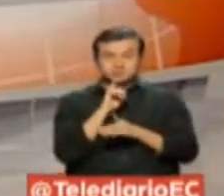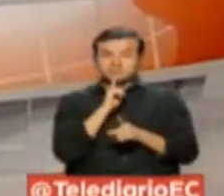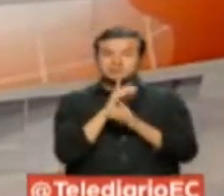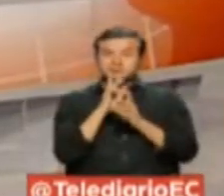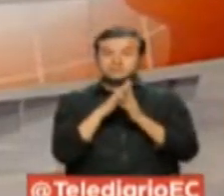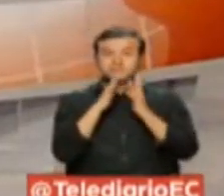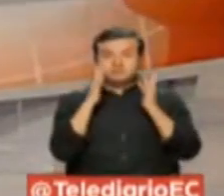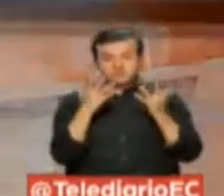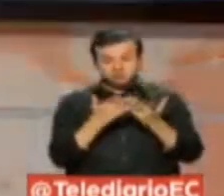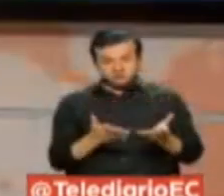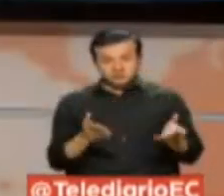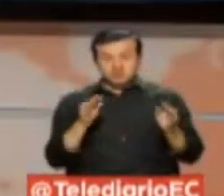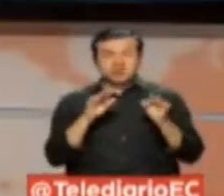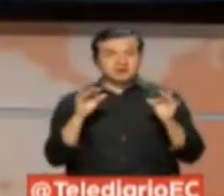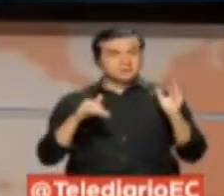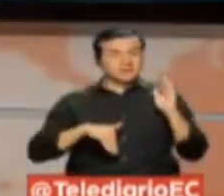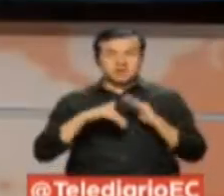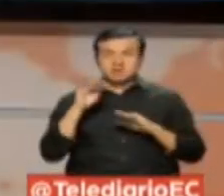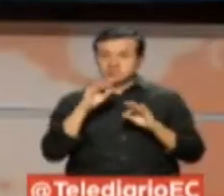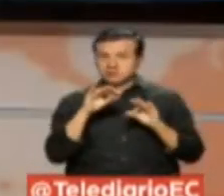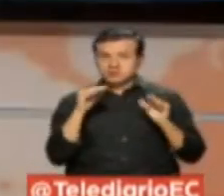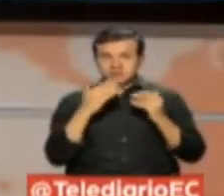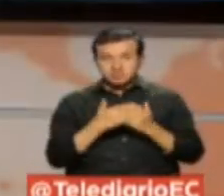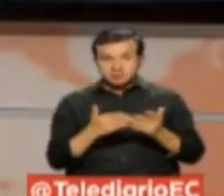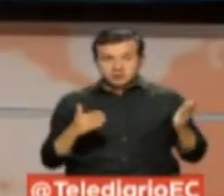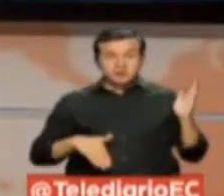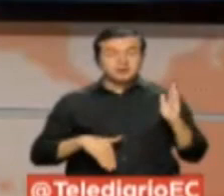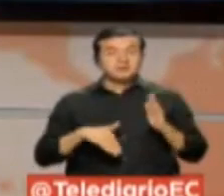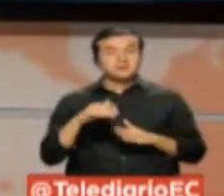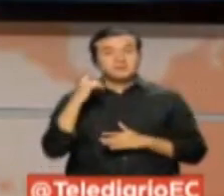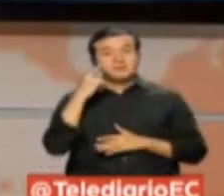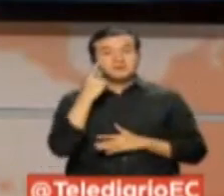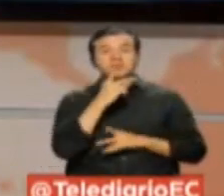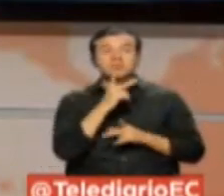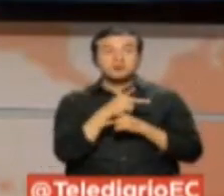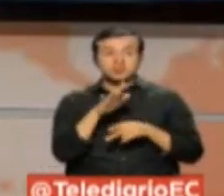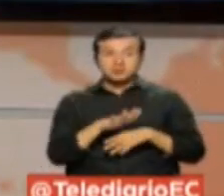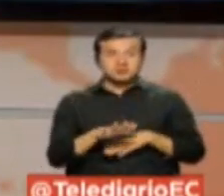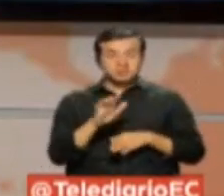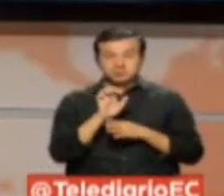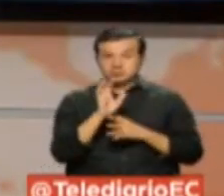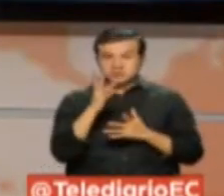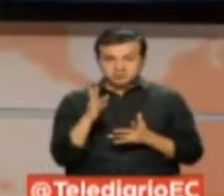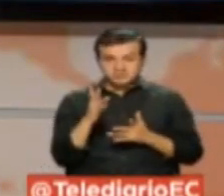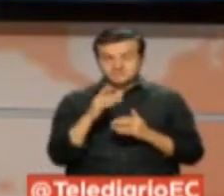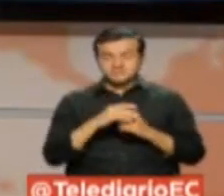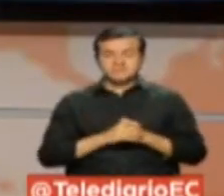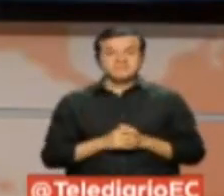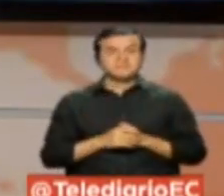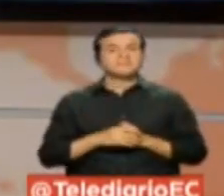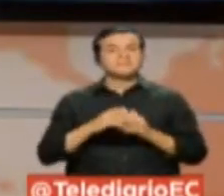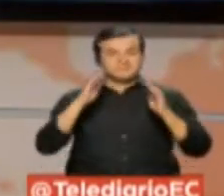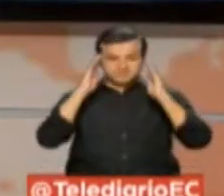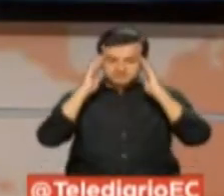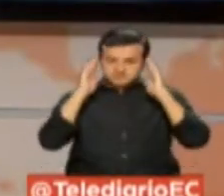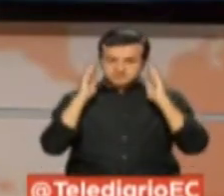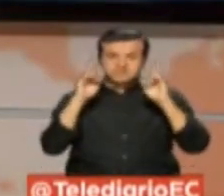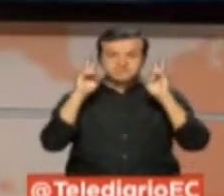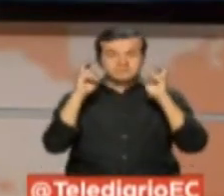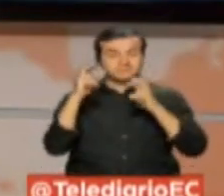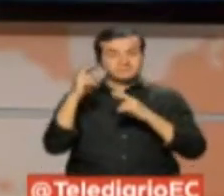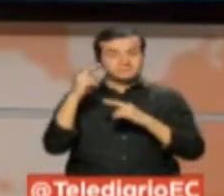de productos de calidad, sobre todo, y productos que, sobre todo, no se puedan producir en el Ecuador. Y tenemos que enfocarnos en temas